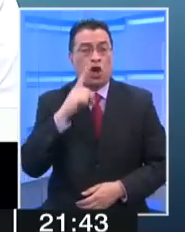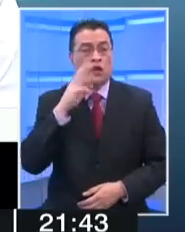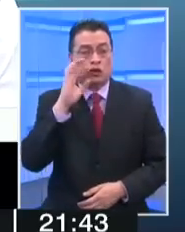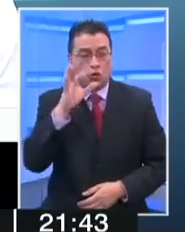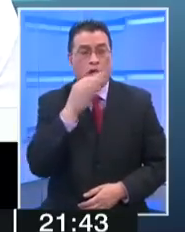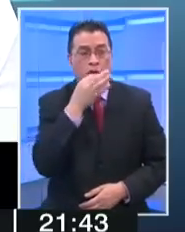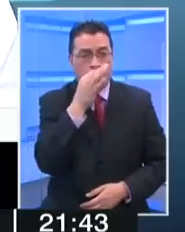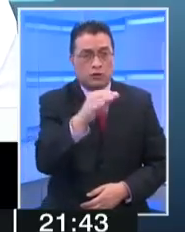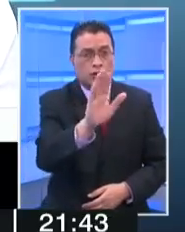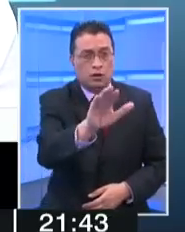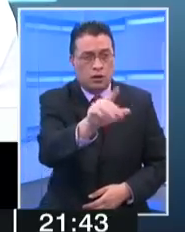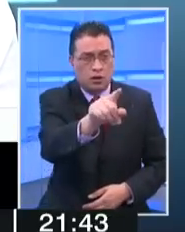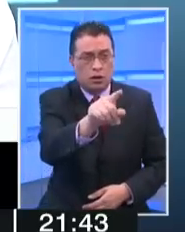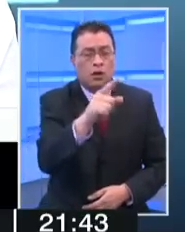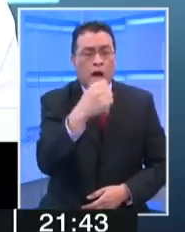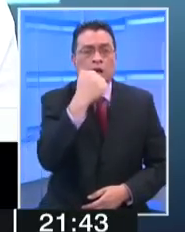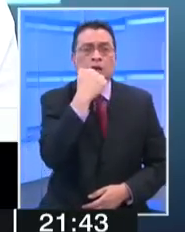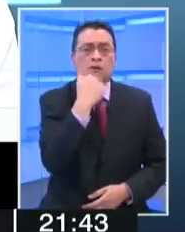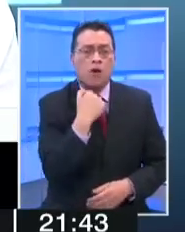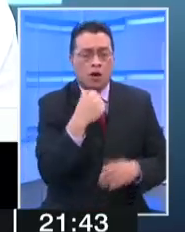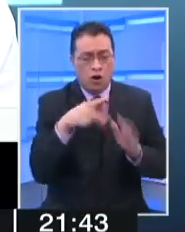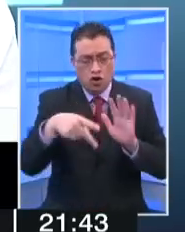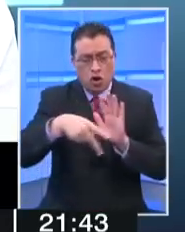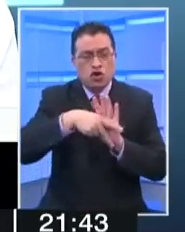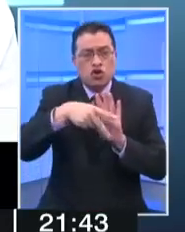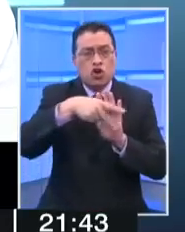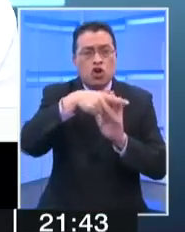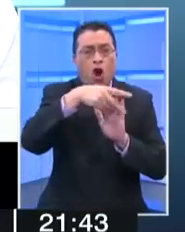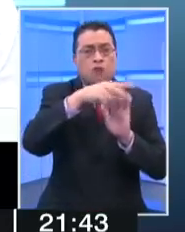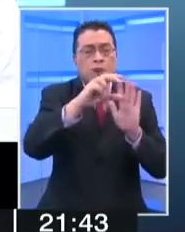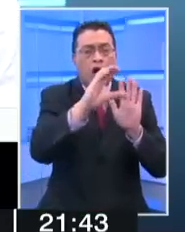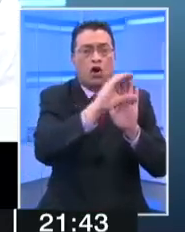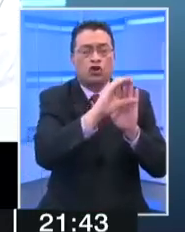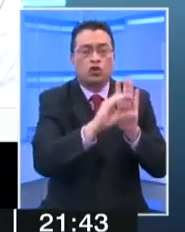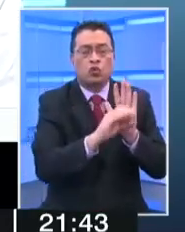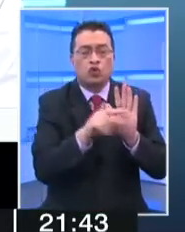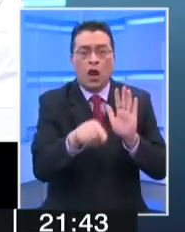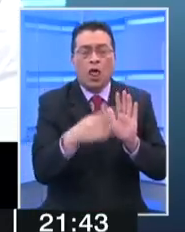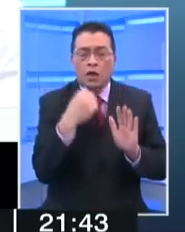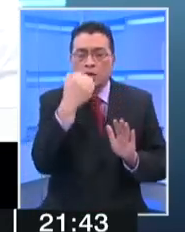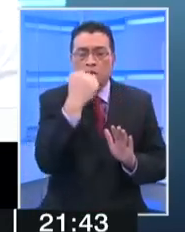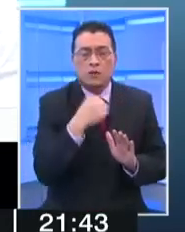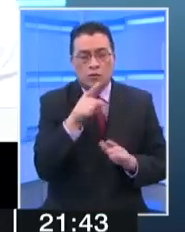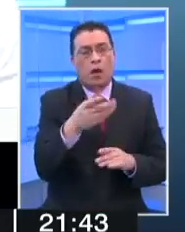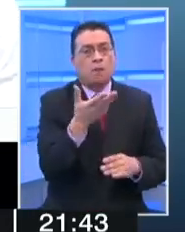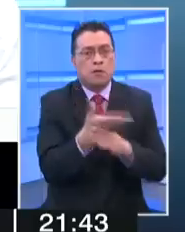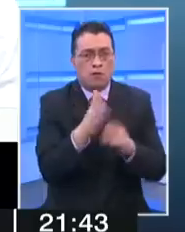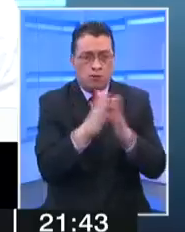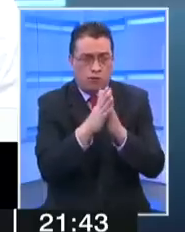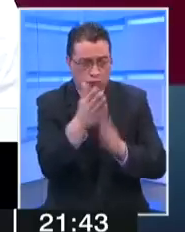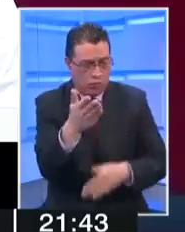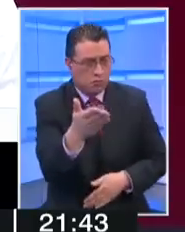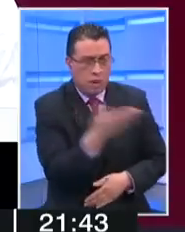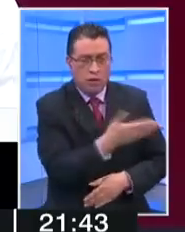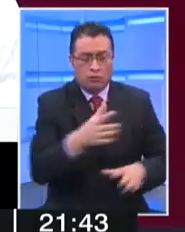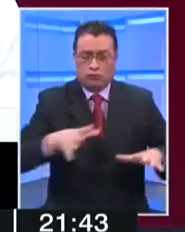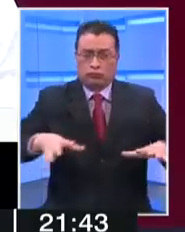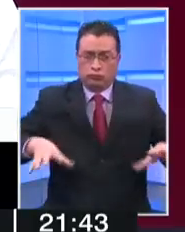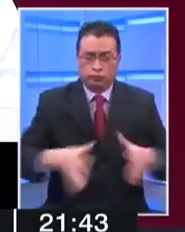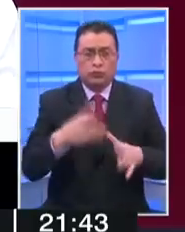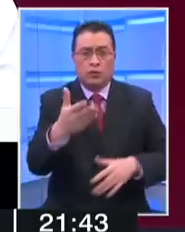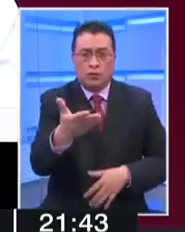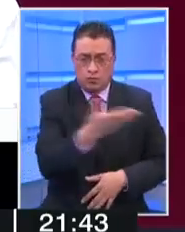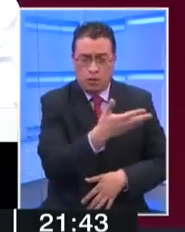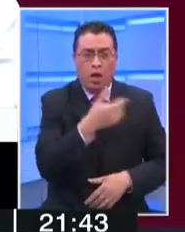interior Aquí hay una mala interpretación de una norma constitucional Nosotros le pedimos a usted que haga y tome las gestiones haga todas las gestiones posible